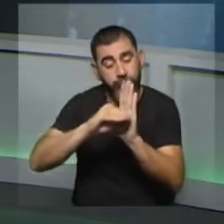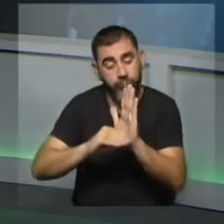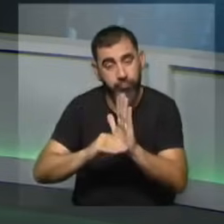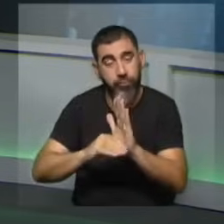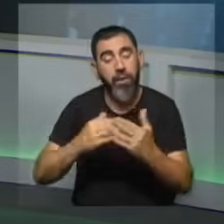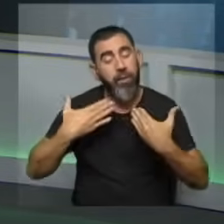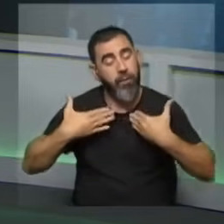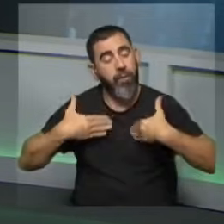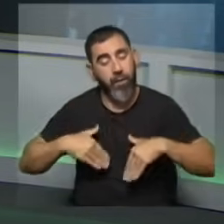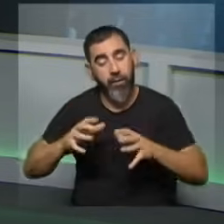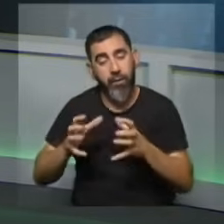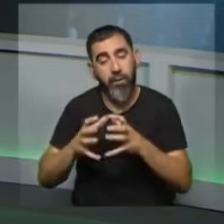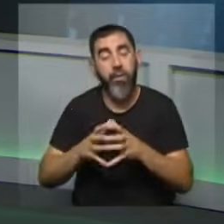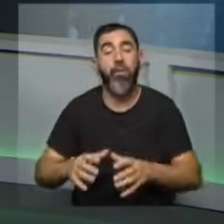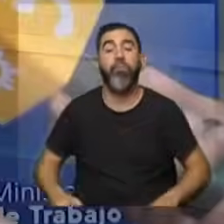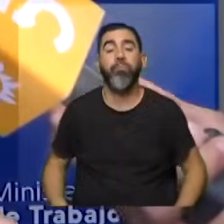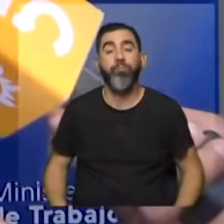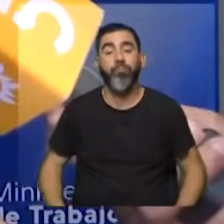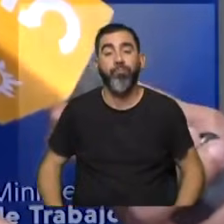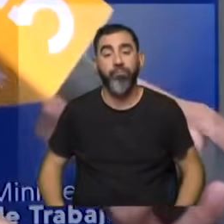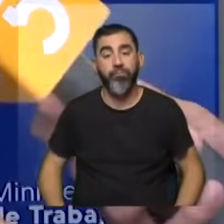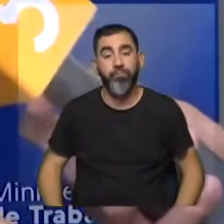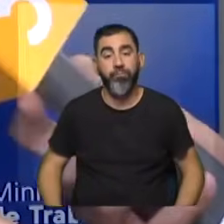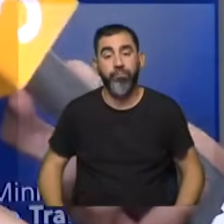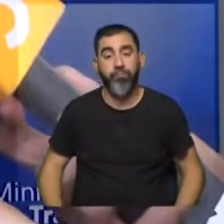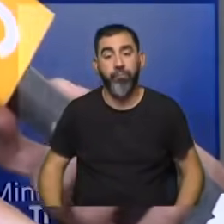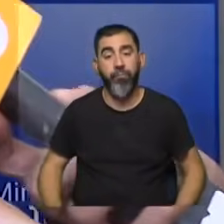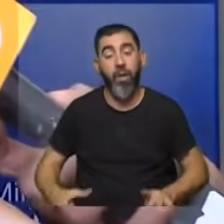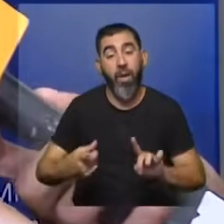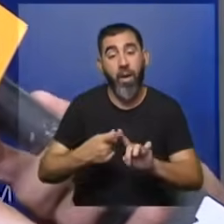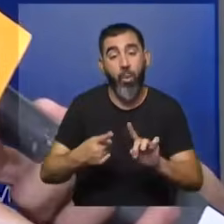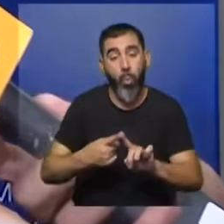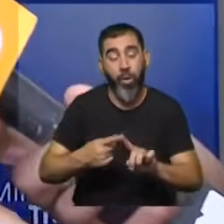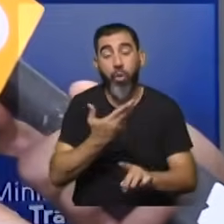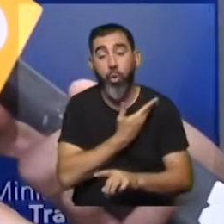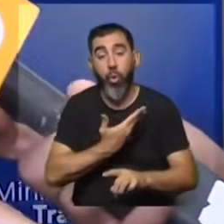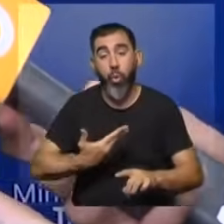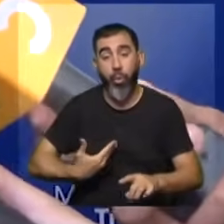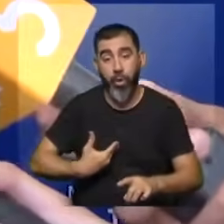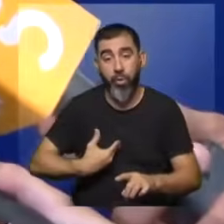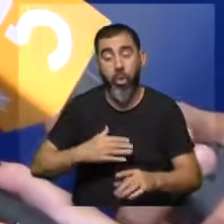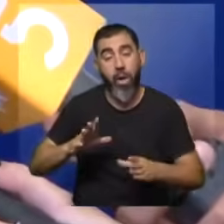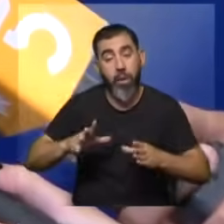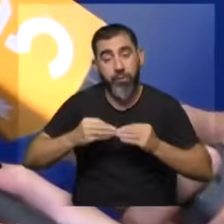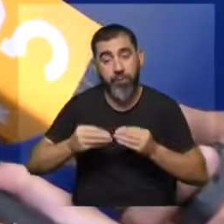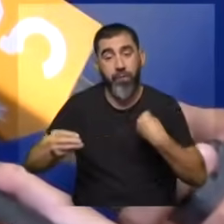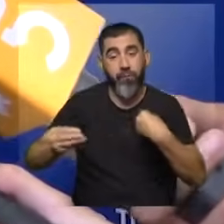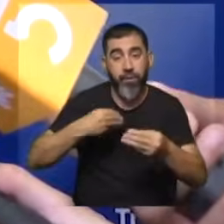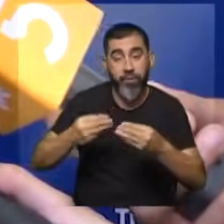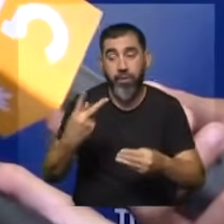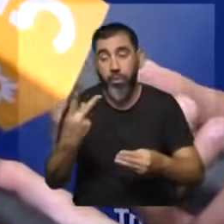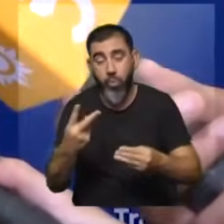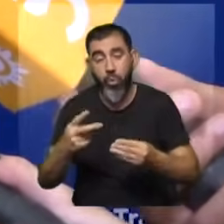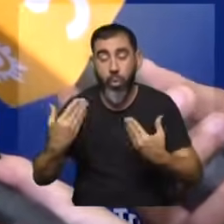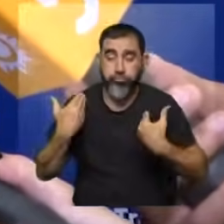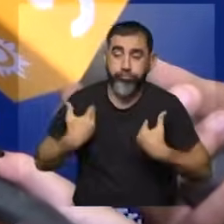da tranquilidad a ese sector llegamos a un acuerdo y el gobierno Bueno accedió flexibilizan las dos partes de